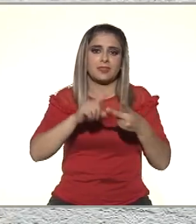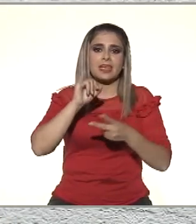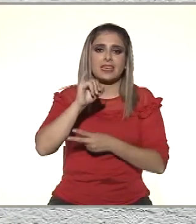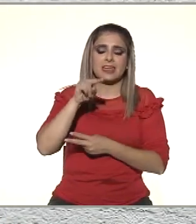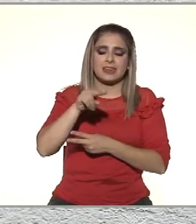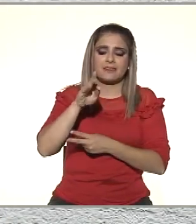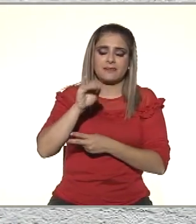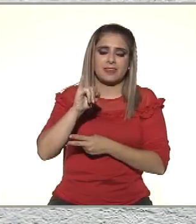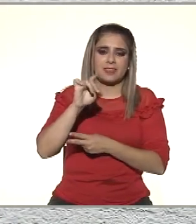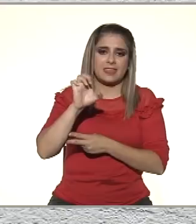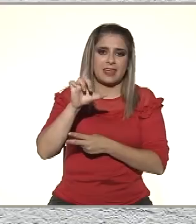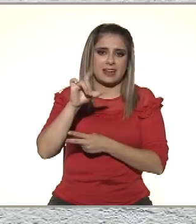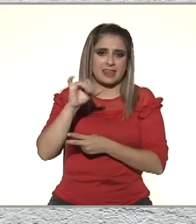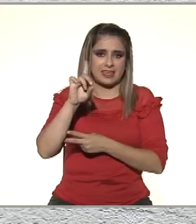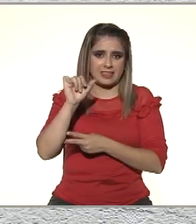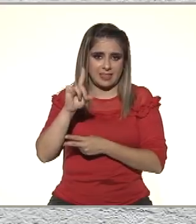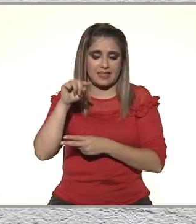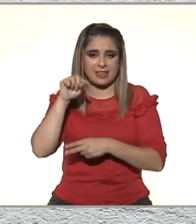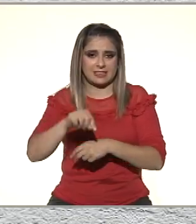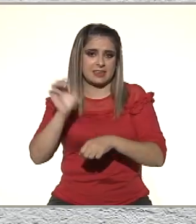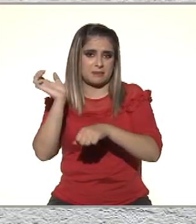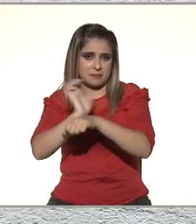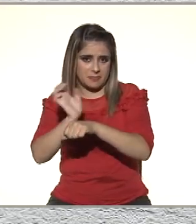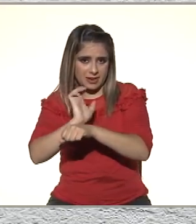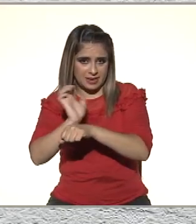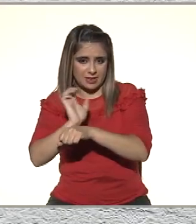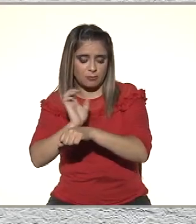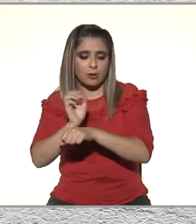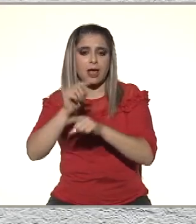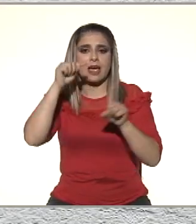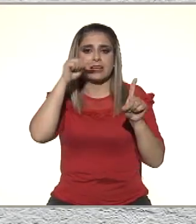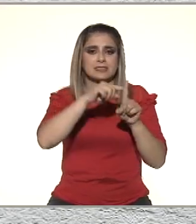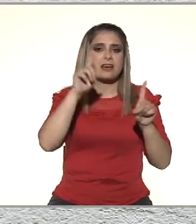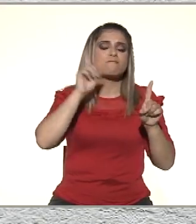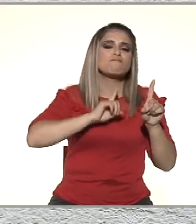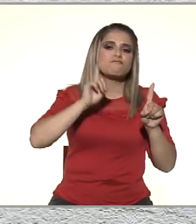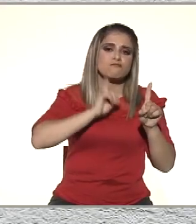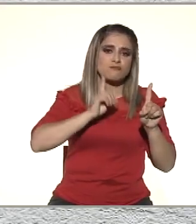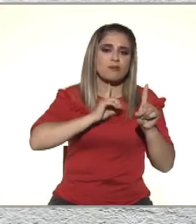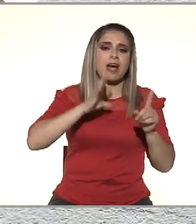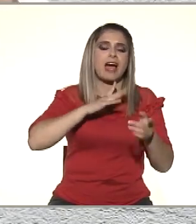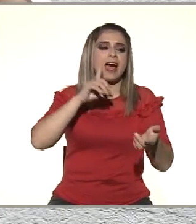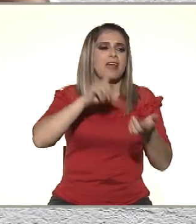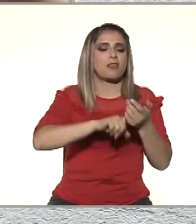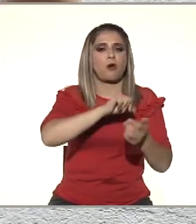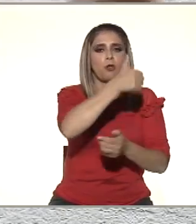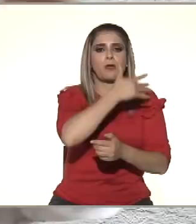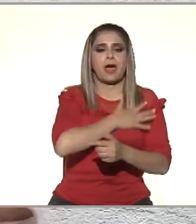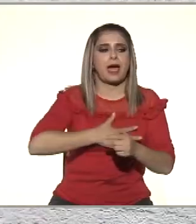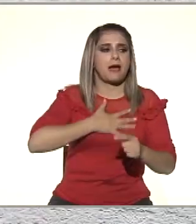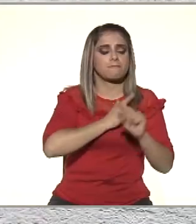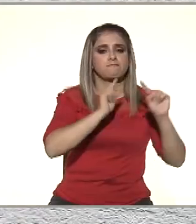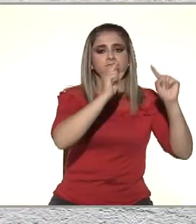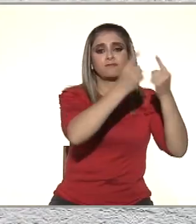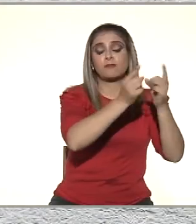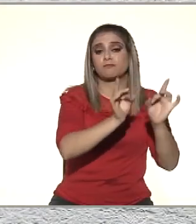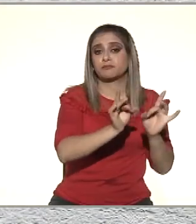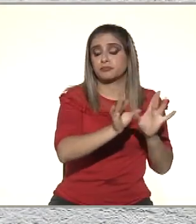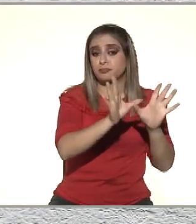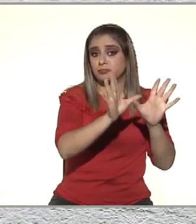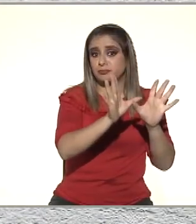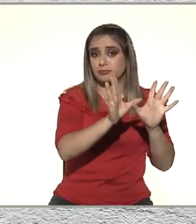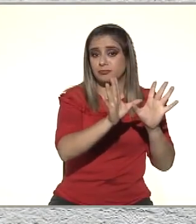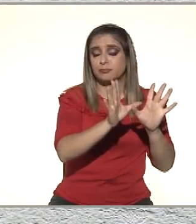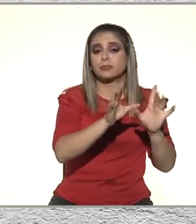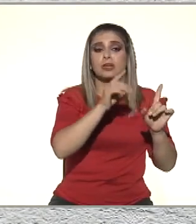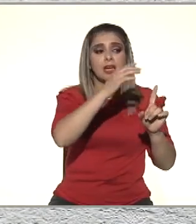infidelidad. En esta película, Diane Lane interpreta a una mujer que tiene una infidelidad por casualidad, después